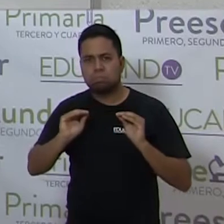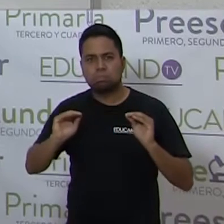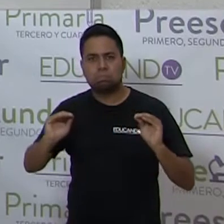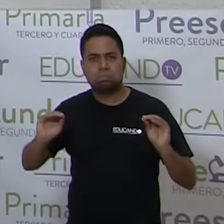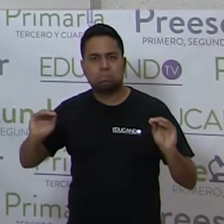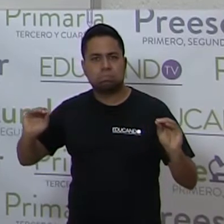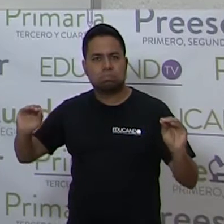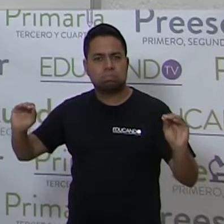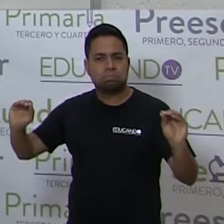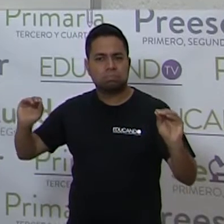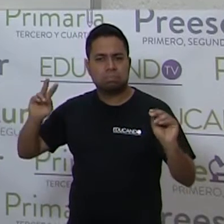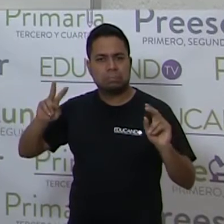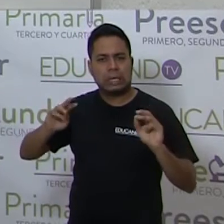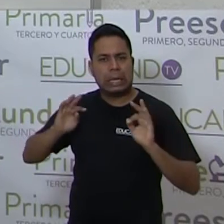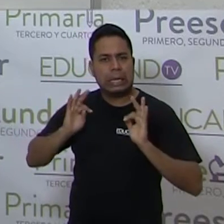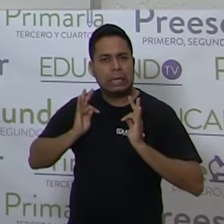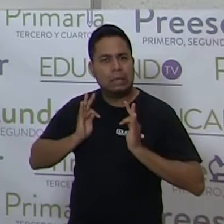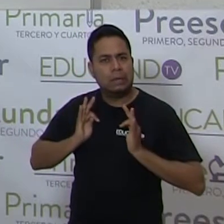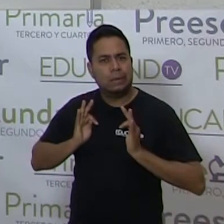Había mucha calma.